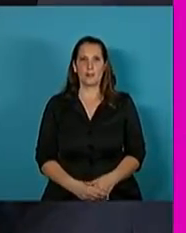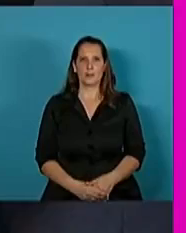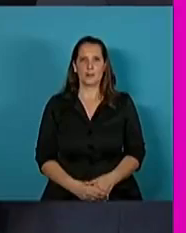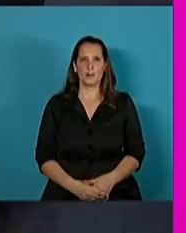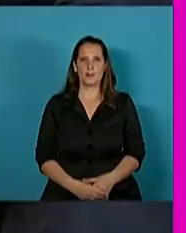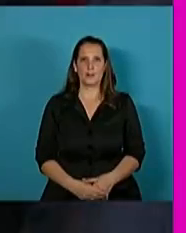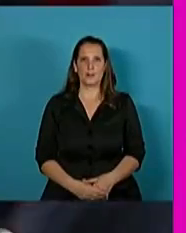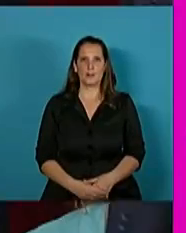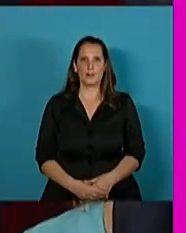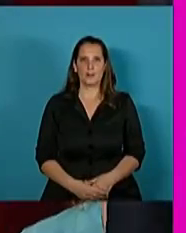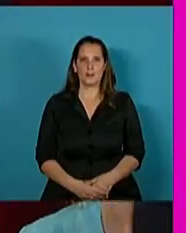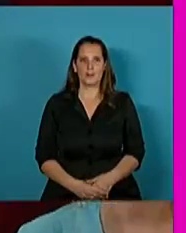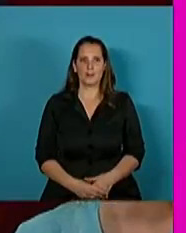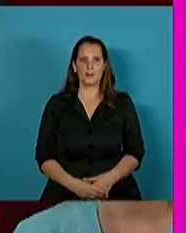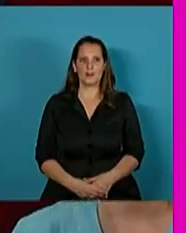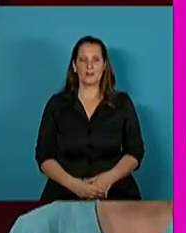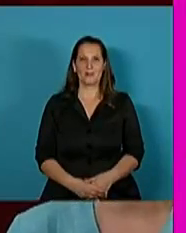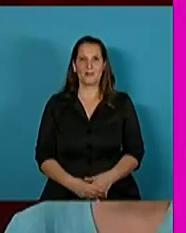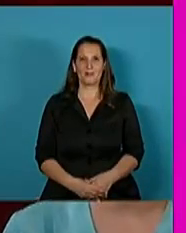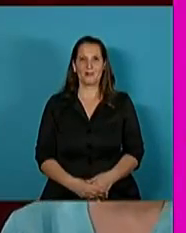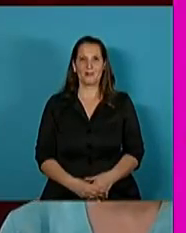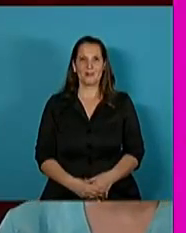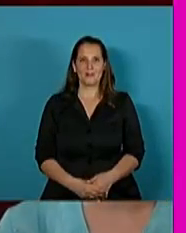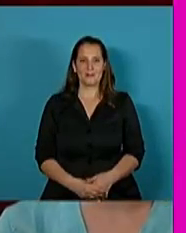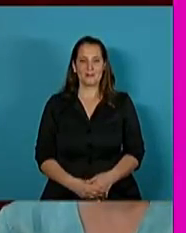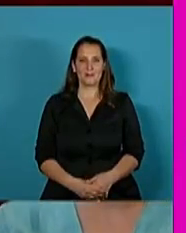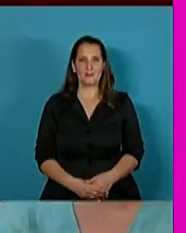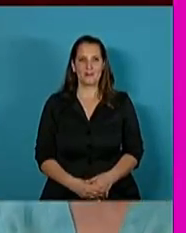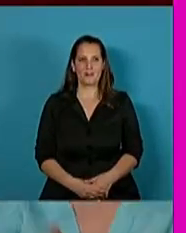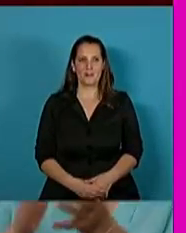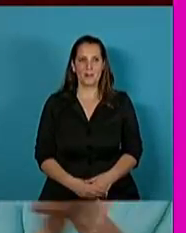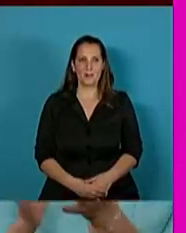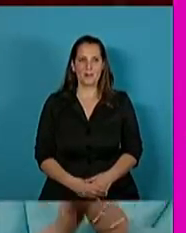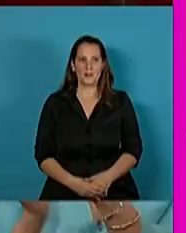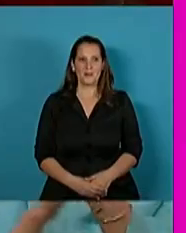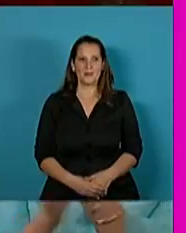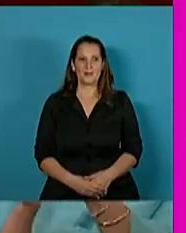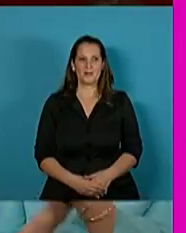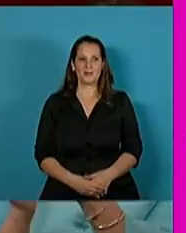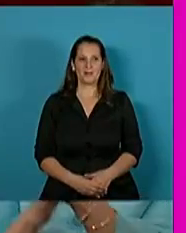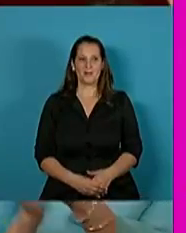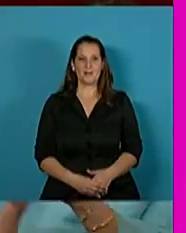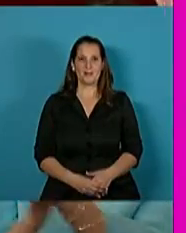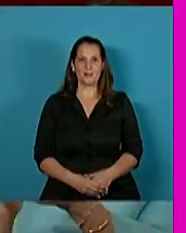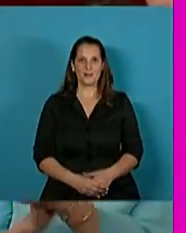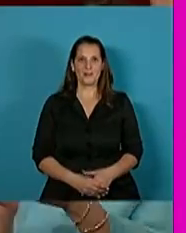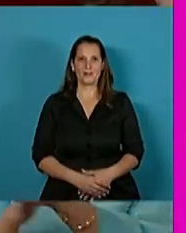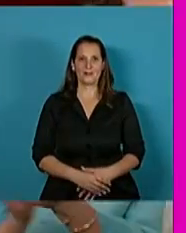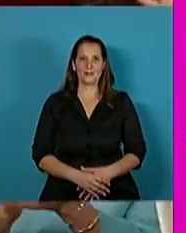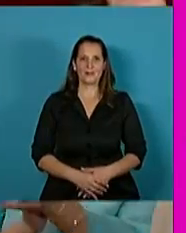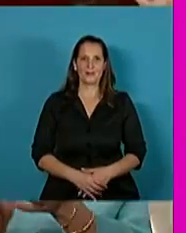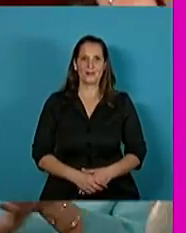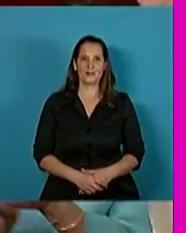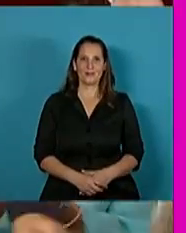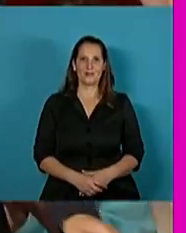Sin ni un extremo ni el otro. A mí lo que hizo Gomá... Estás haciendo un monólogo. Sí. Nadie te contesta. Entonces, necesitas el encuentro